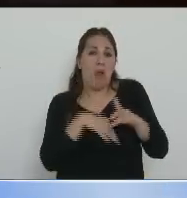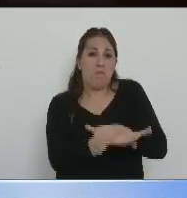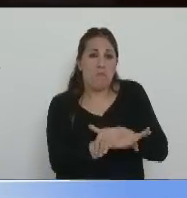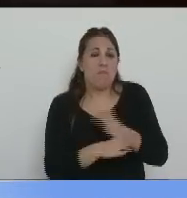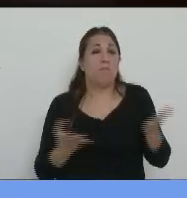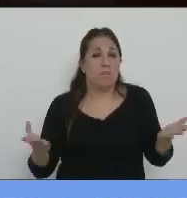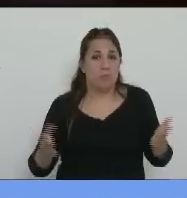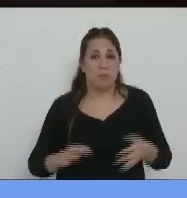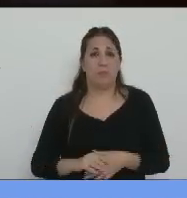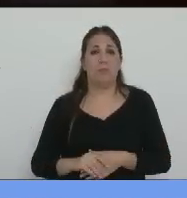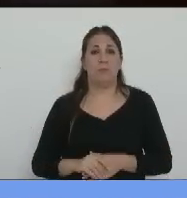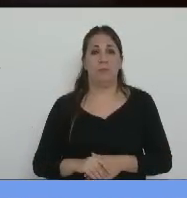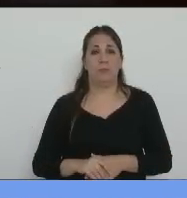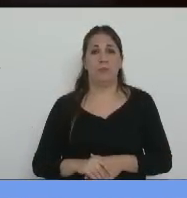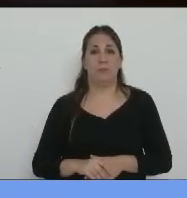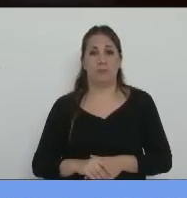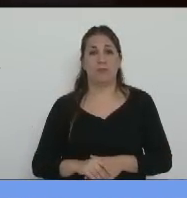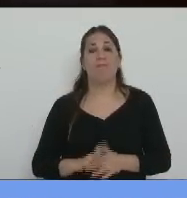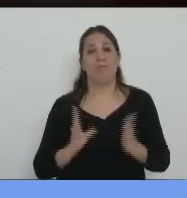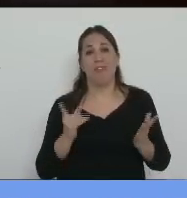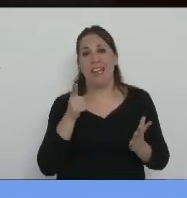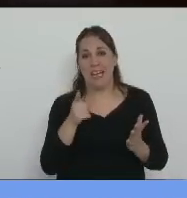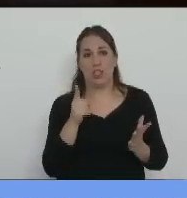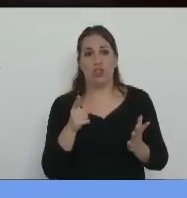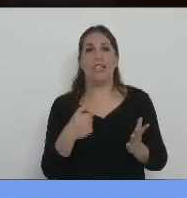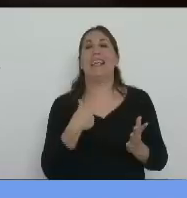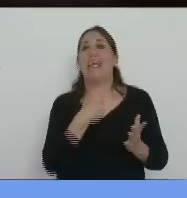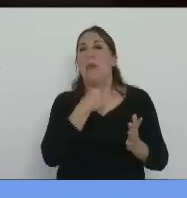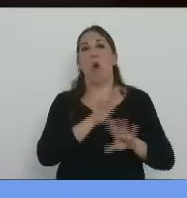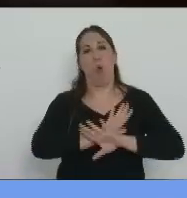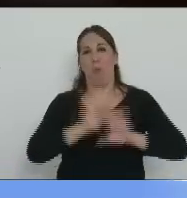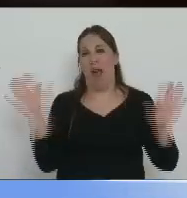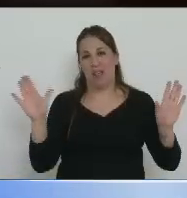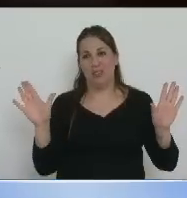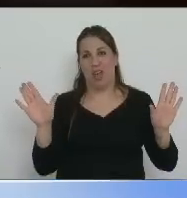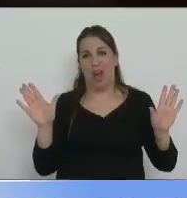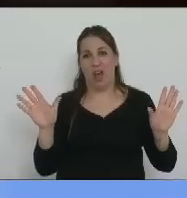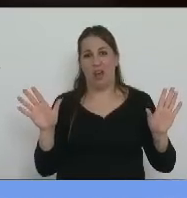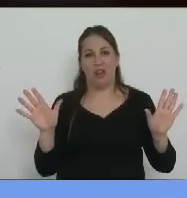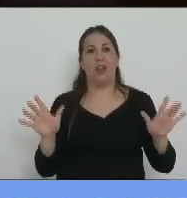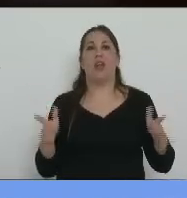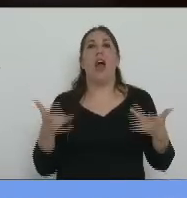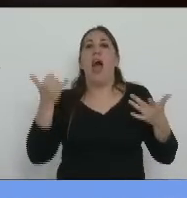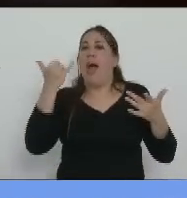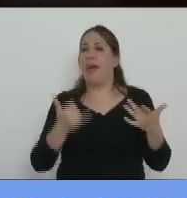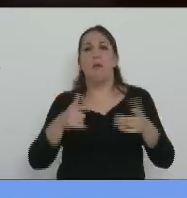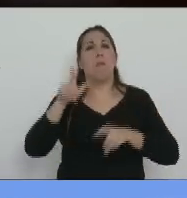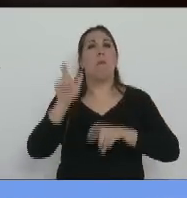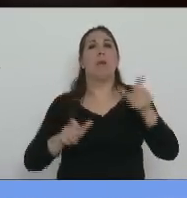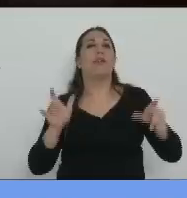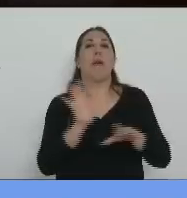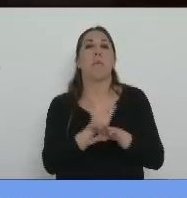eso es lo que nosotros queremos que se termine esta libertad para evadir para fugar